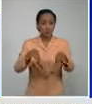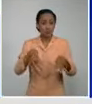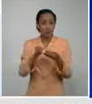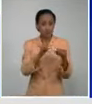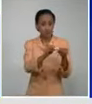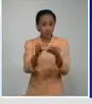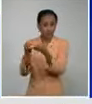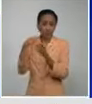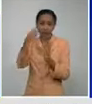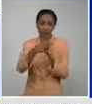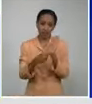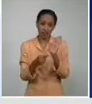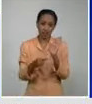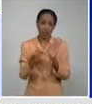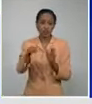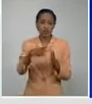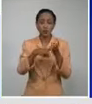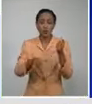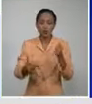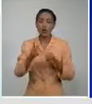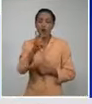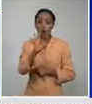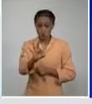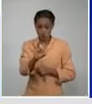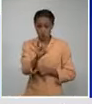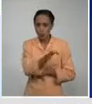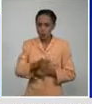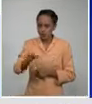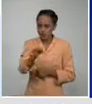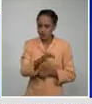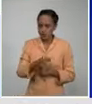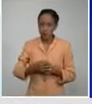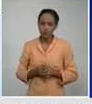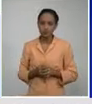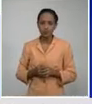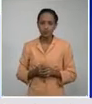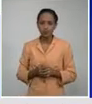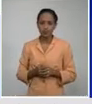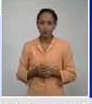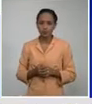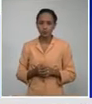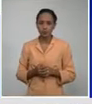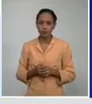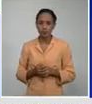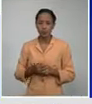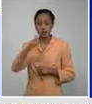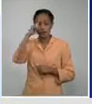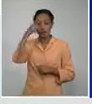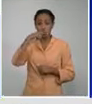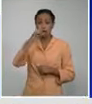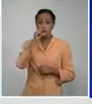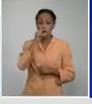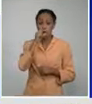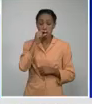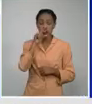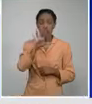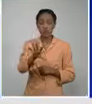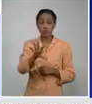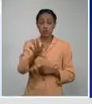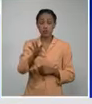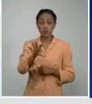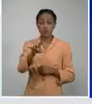en esta provincia, en 8 de sus 11 municipios. San Antonio de los Baños con 5, San Cristóbal 4, Caimito y